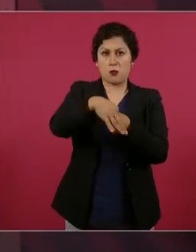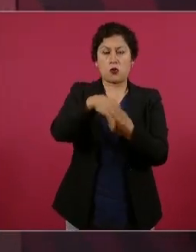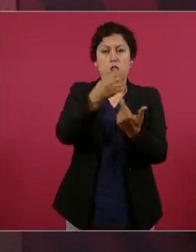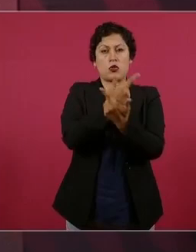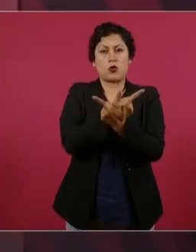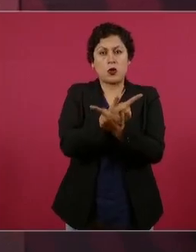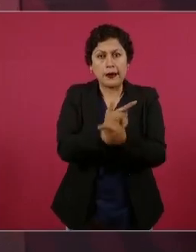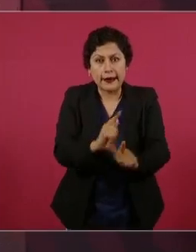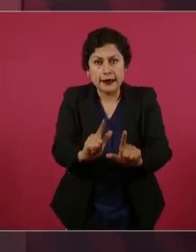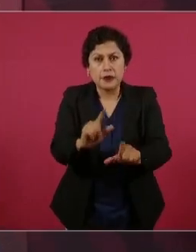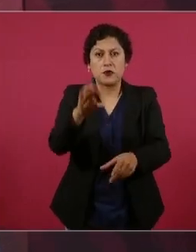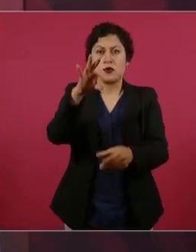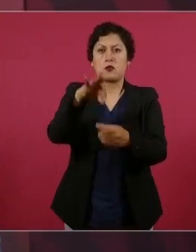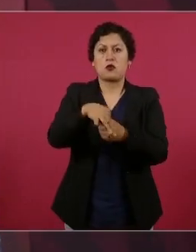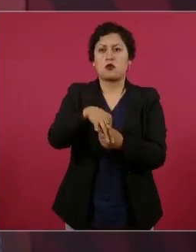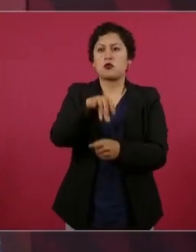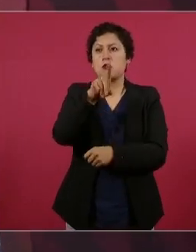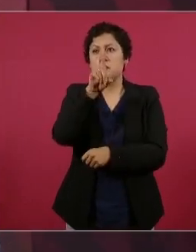democracia sindical.